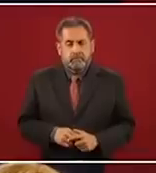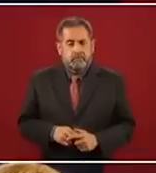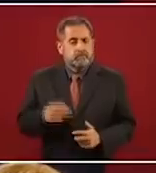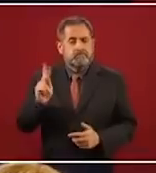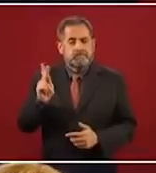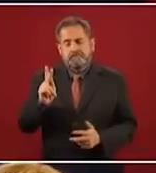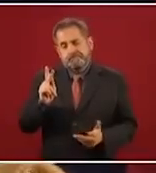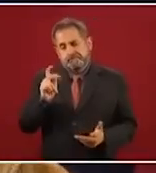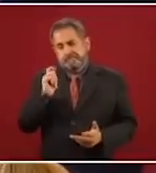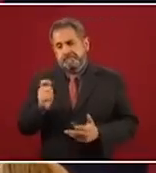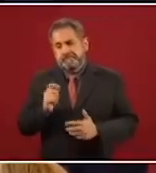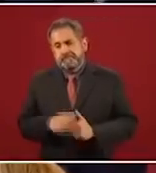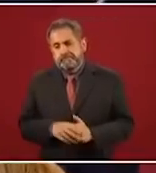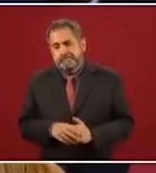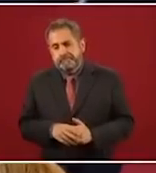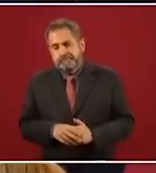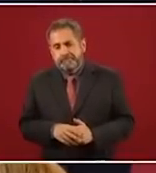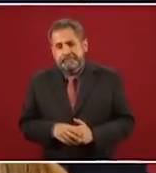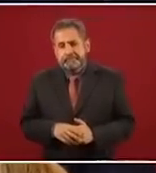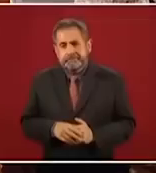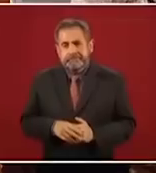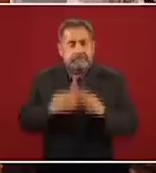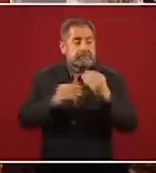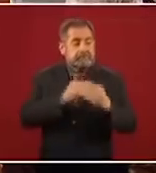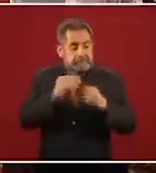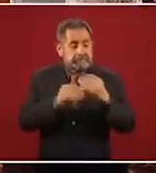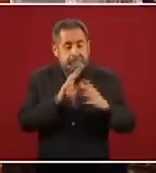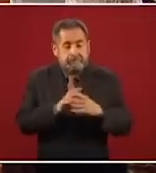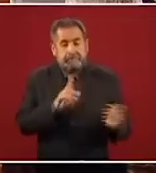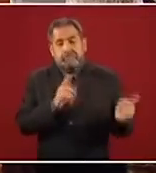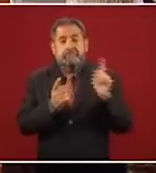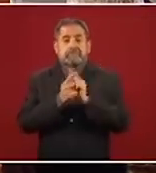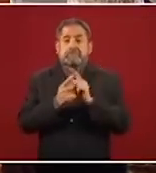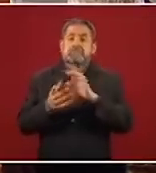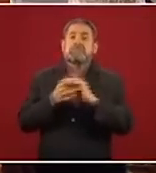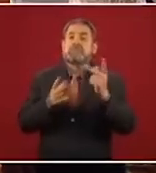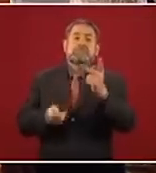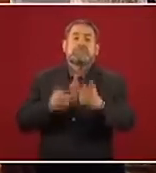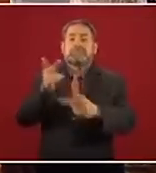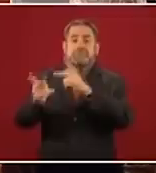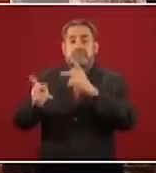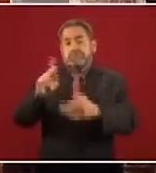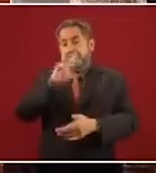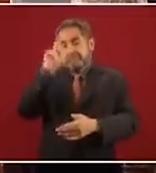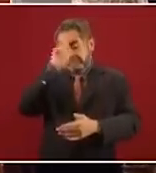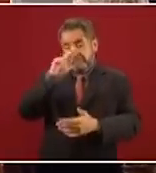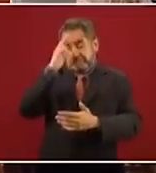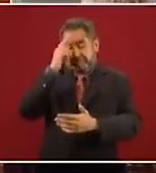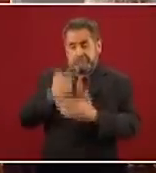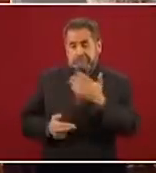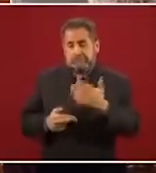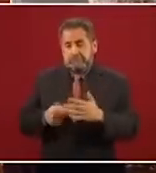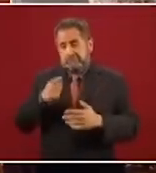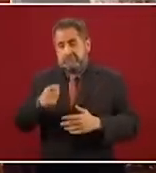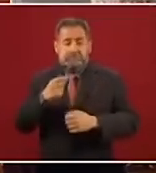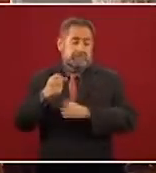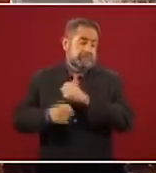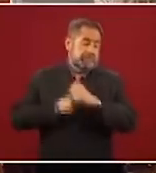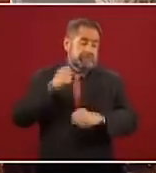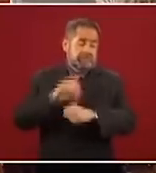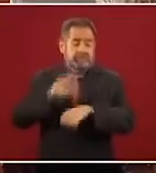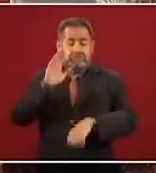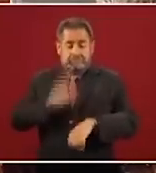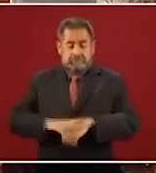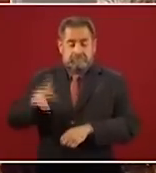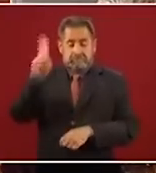Pero no se trata de polemizar si vienen aquí a decirnos de que es el año de más